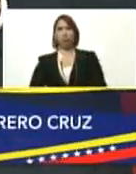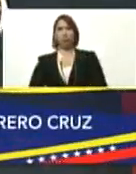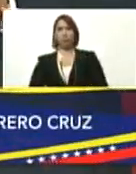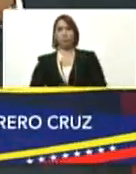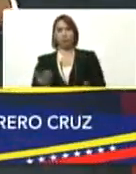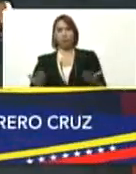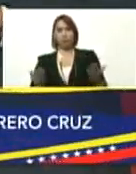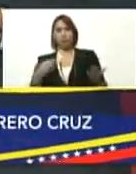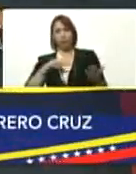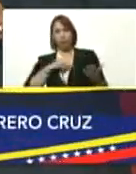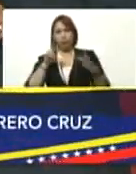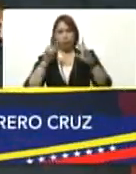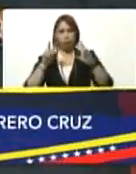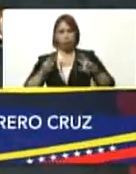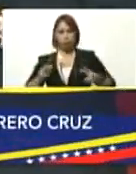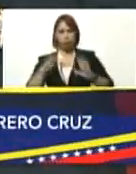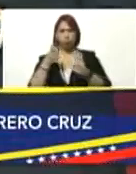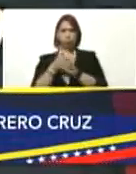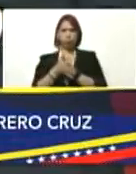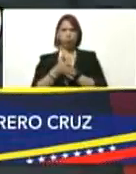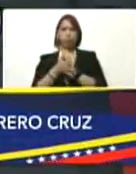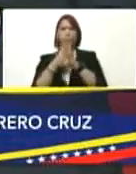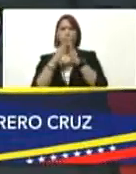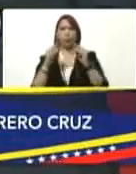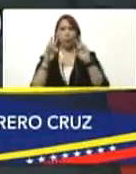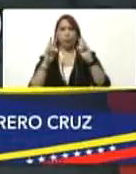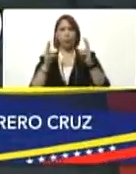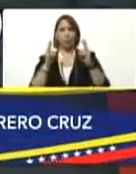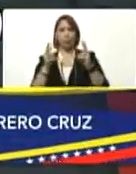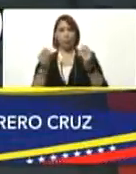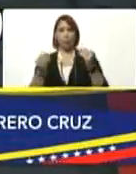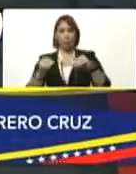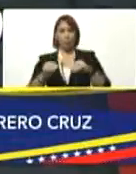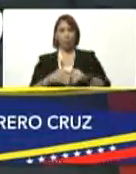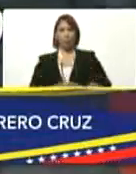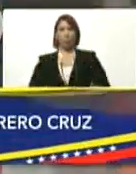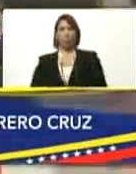bilateral, hemos revisado todos los temas de la cooperación